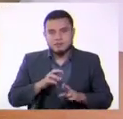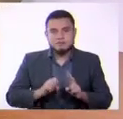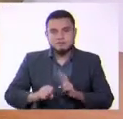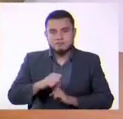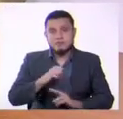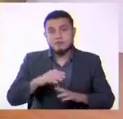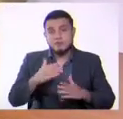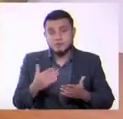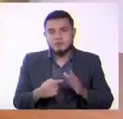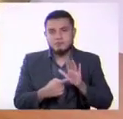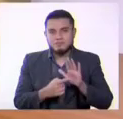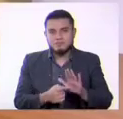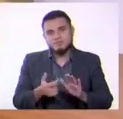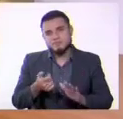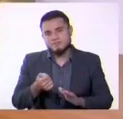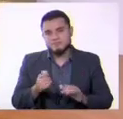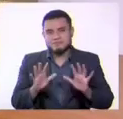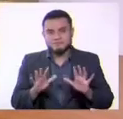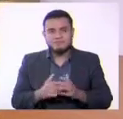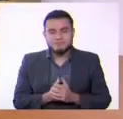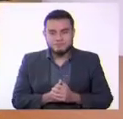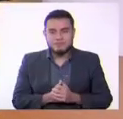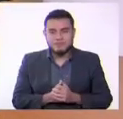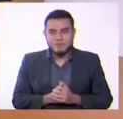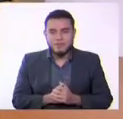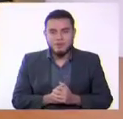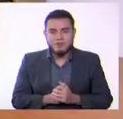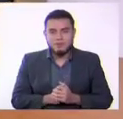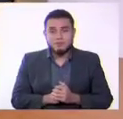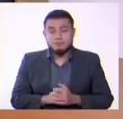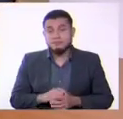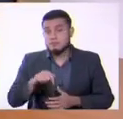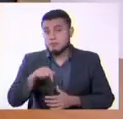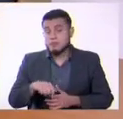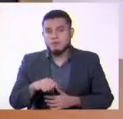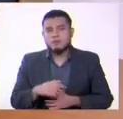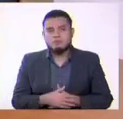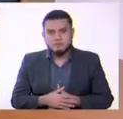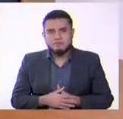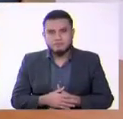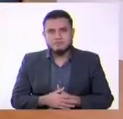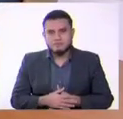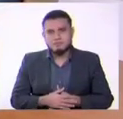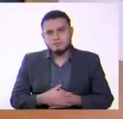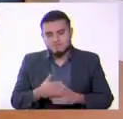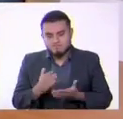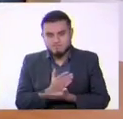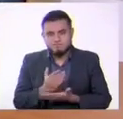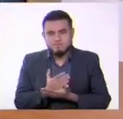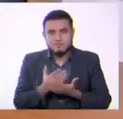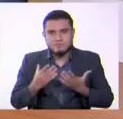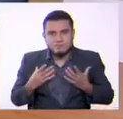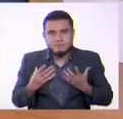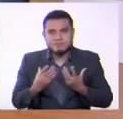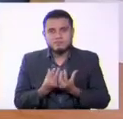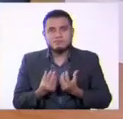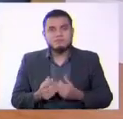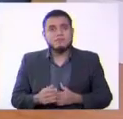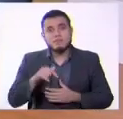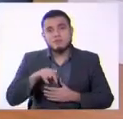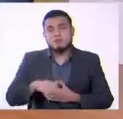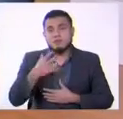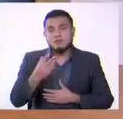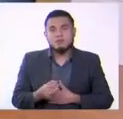de la señal de televisión de El Salvador. Hoy es día de la materia de estudios sociales y es precisamente el momento para